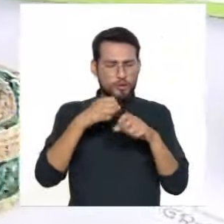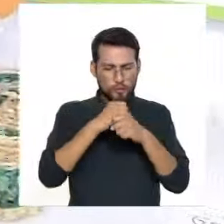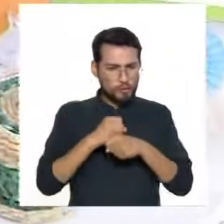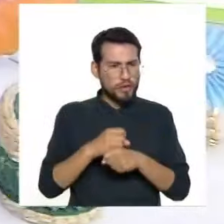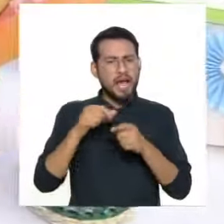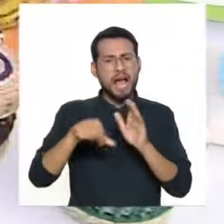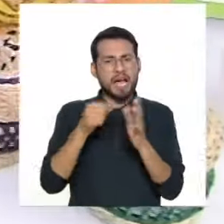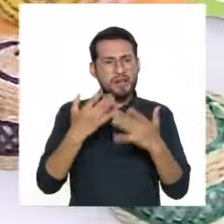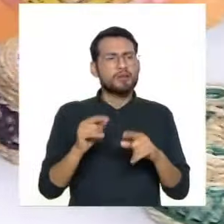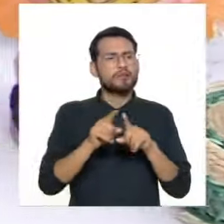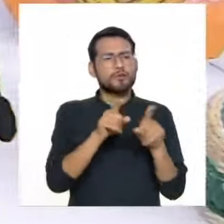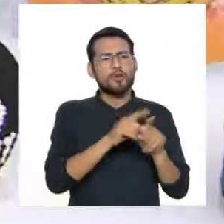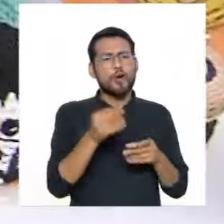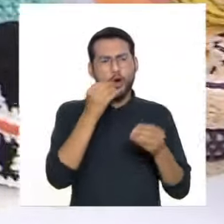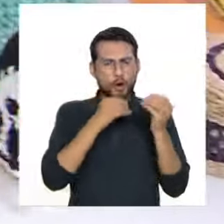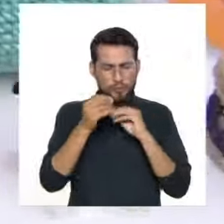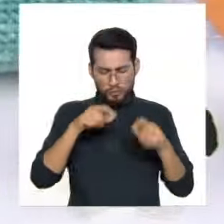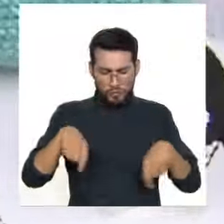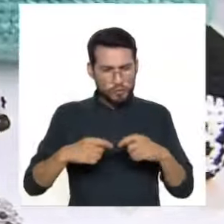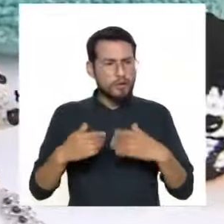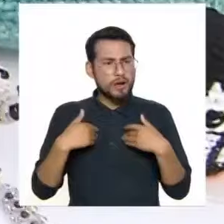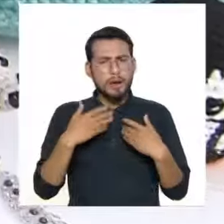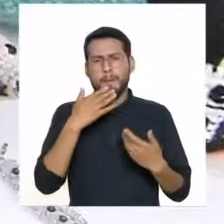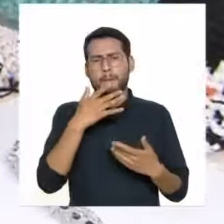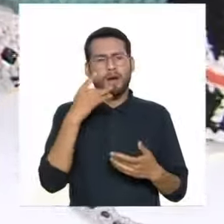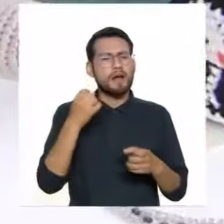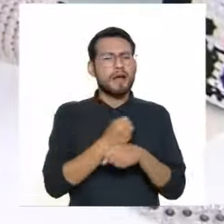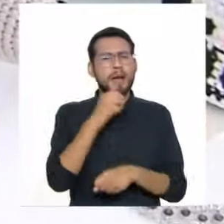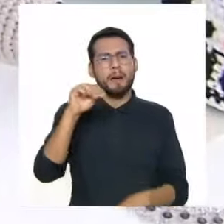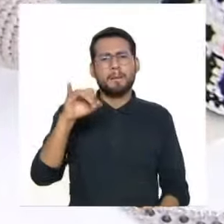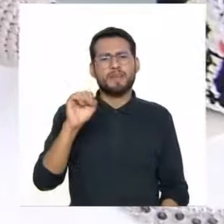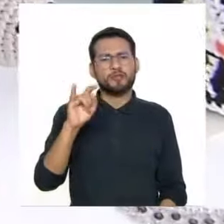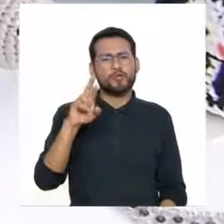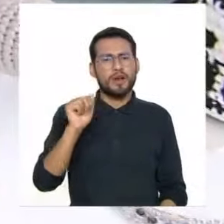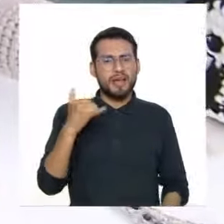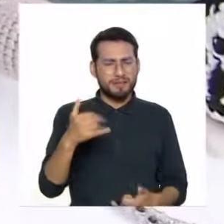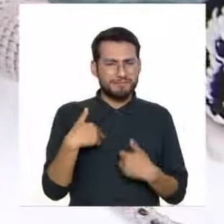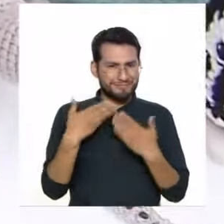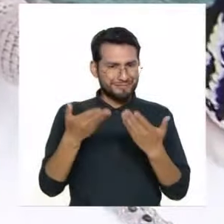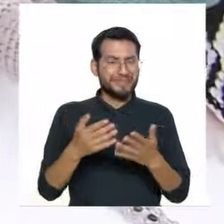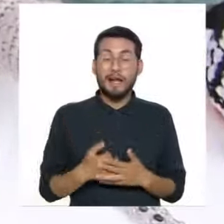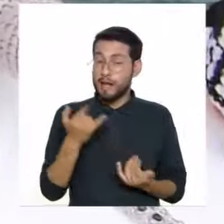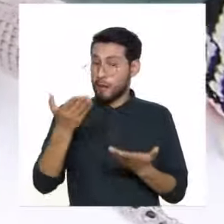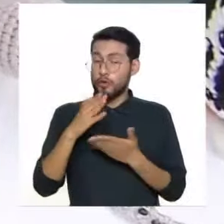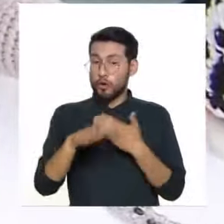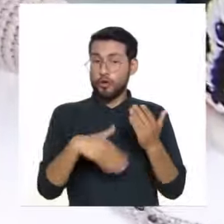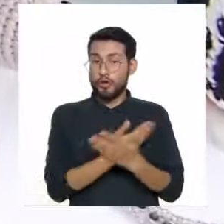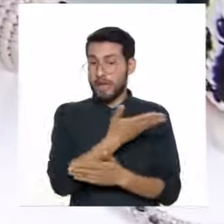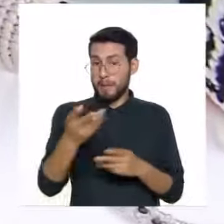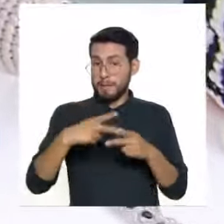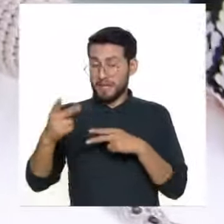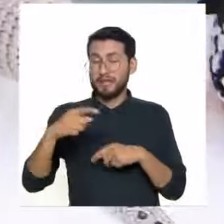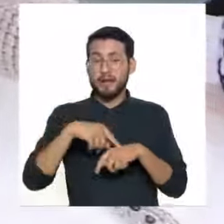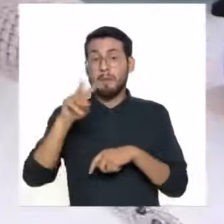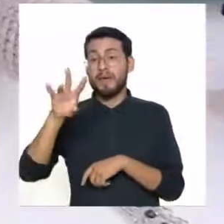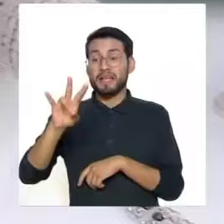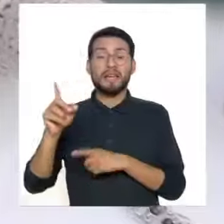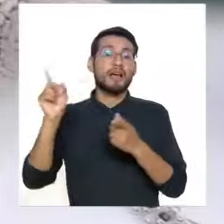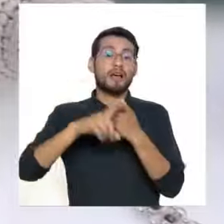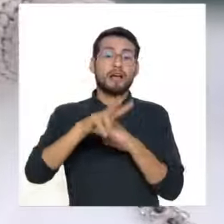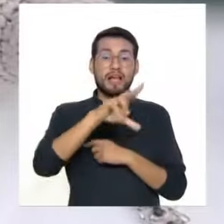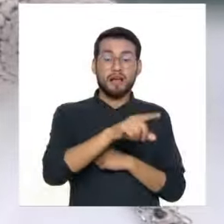también emprendedores de de comida los ganadores de mistura también no que nos acompañan el día de hoy y invitamos a todos los vecinos desde el 27